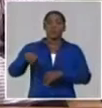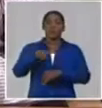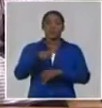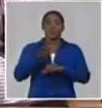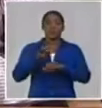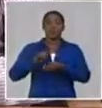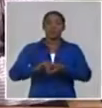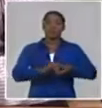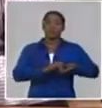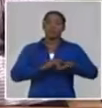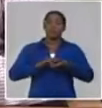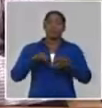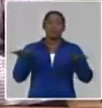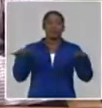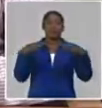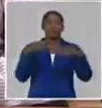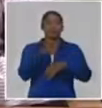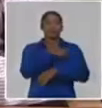y radioyentes.